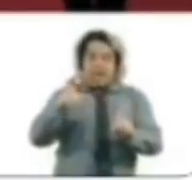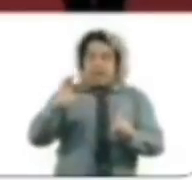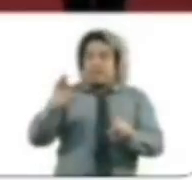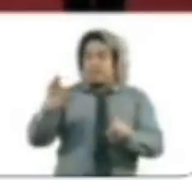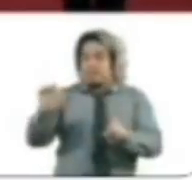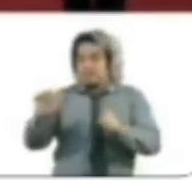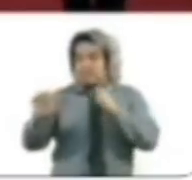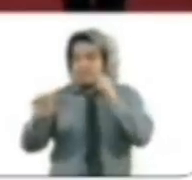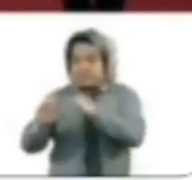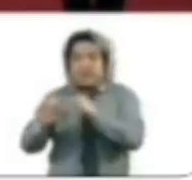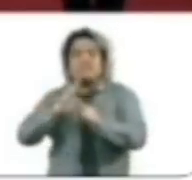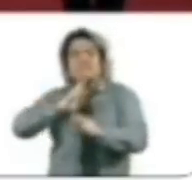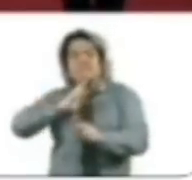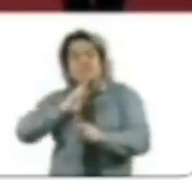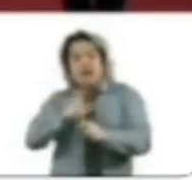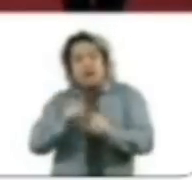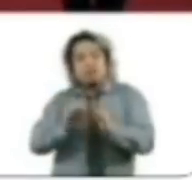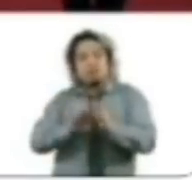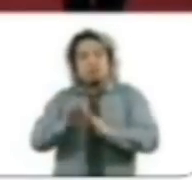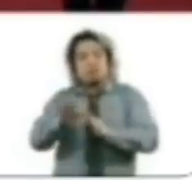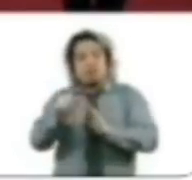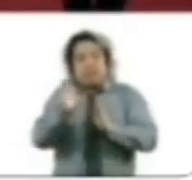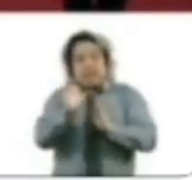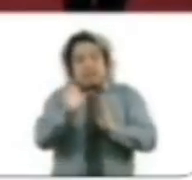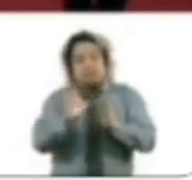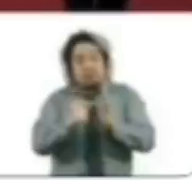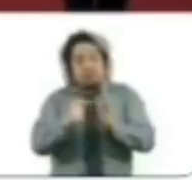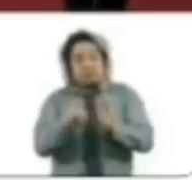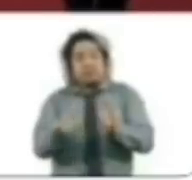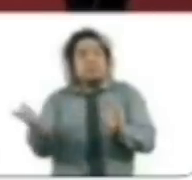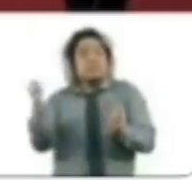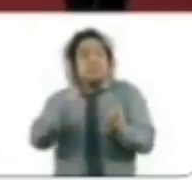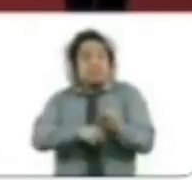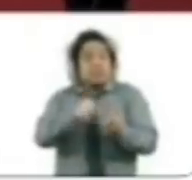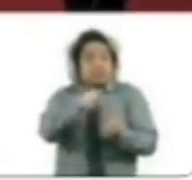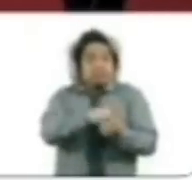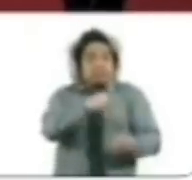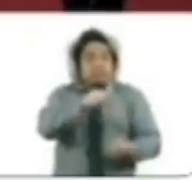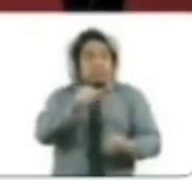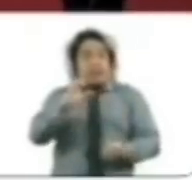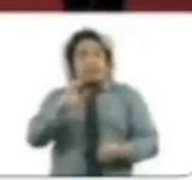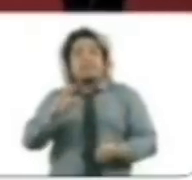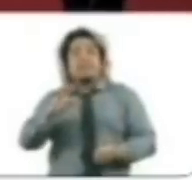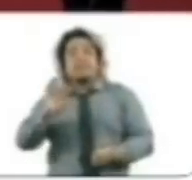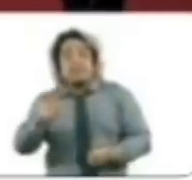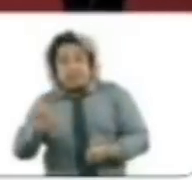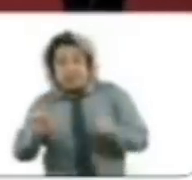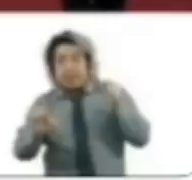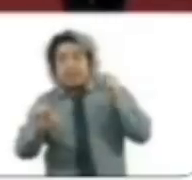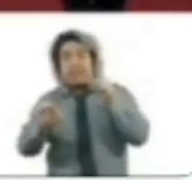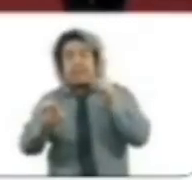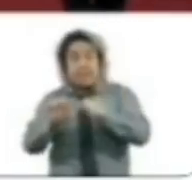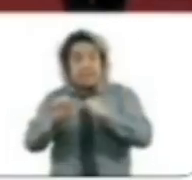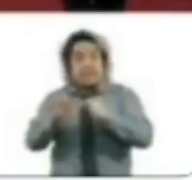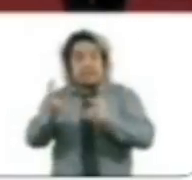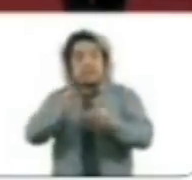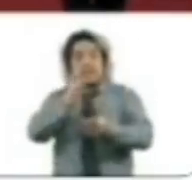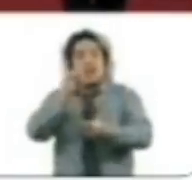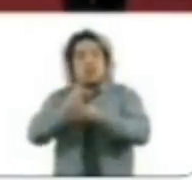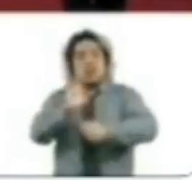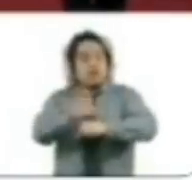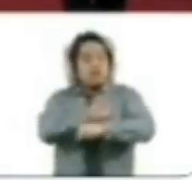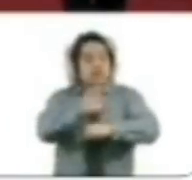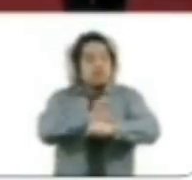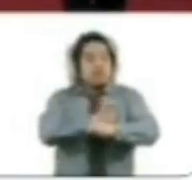de electricidad en el esquema constitucional actual le permite a comisión federal de electricidad el despacho primario